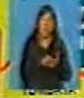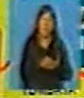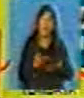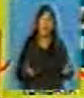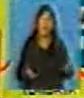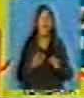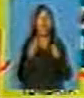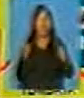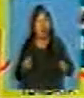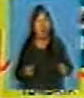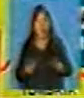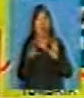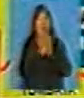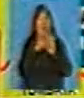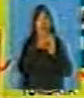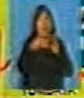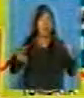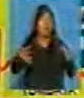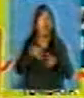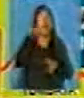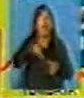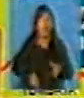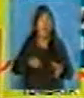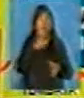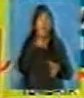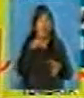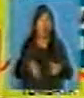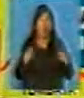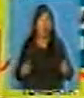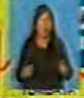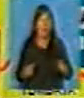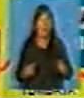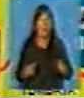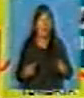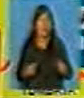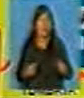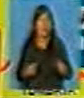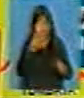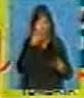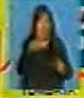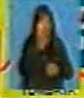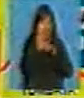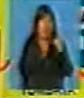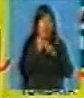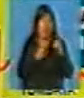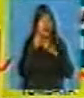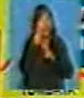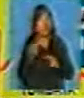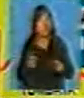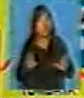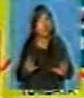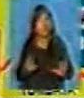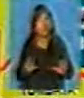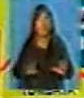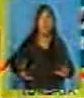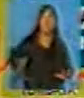la legislatura y cuál fue el resultado en los consejos deliberantes. Así que, como vemos, toda